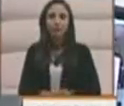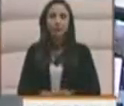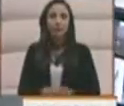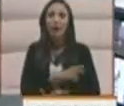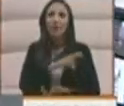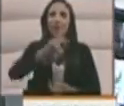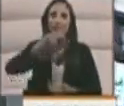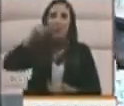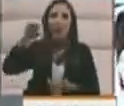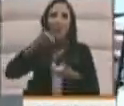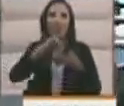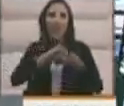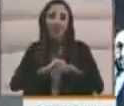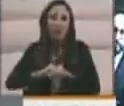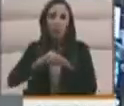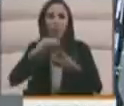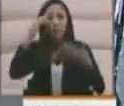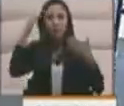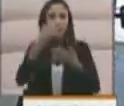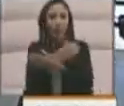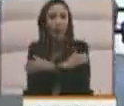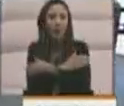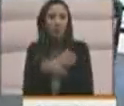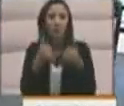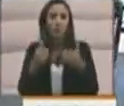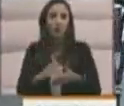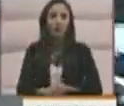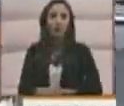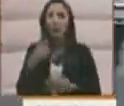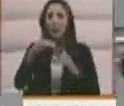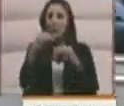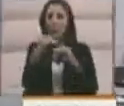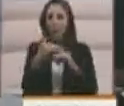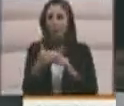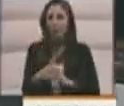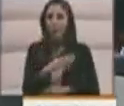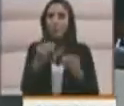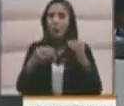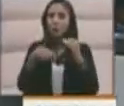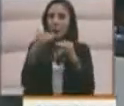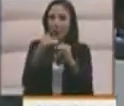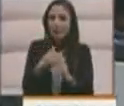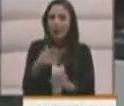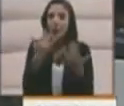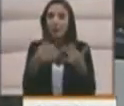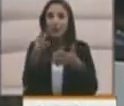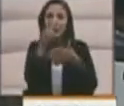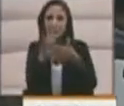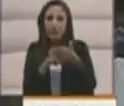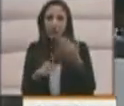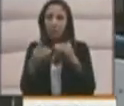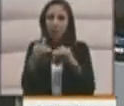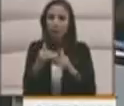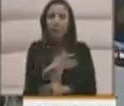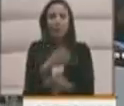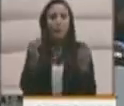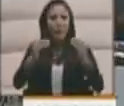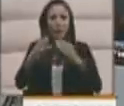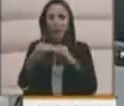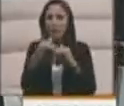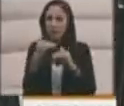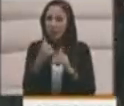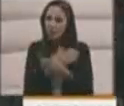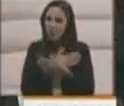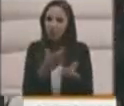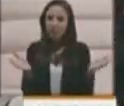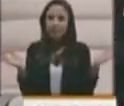Trujillo, éxitos y un abrazo. Estamos leyendo en tiempo real lo que ustedes nos escriben. Pueden seguir escribiendo, nuestras cuentas están